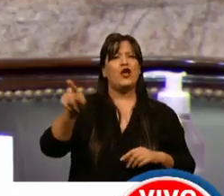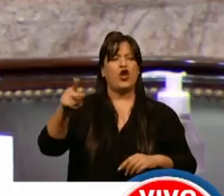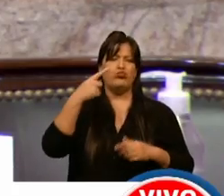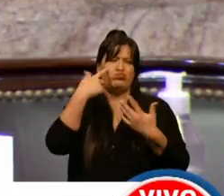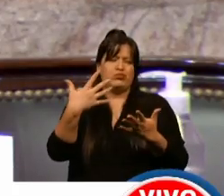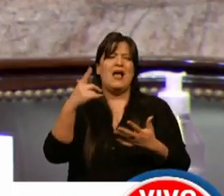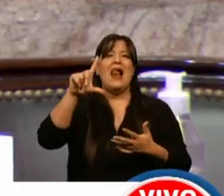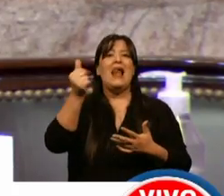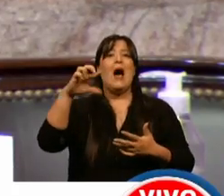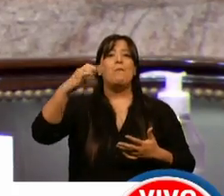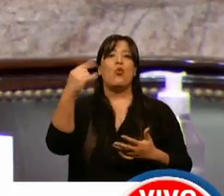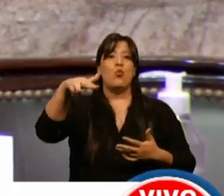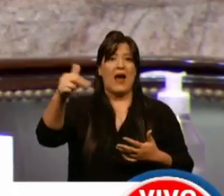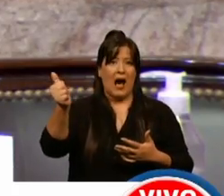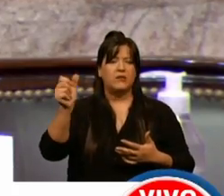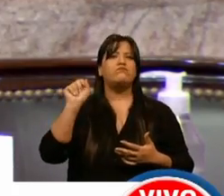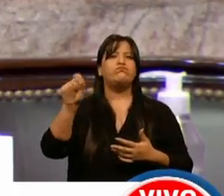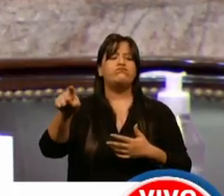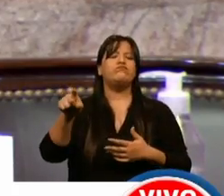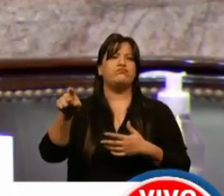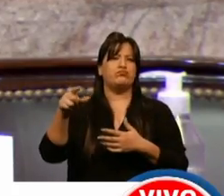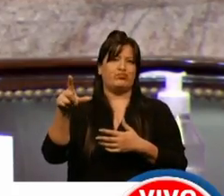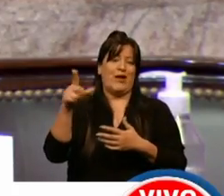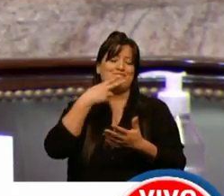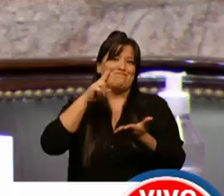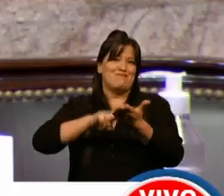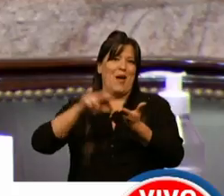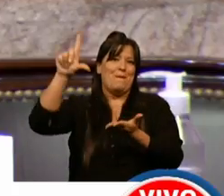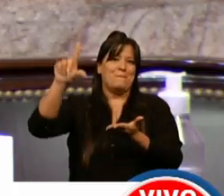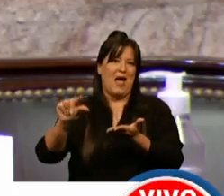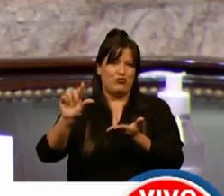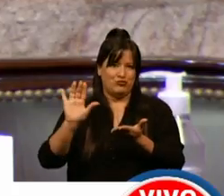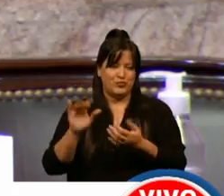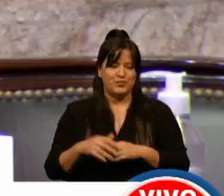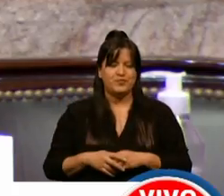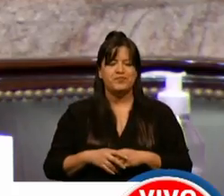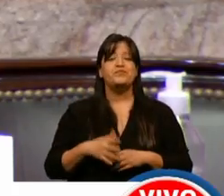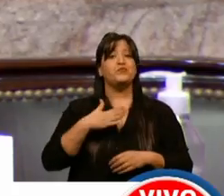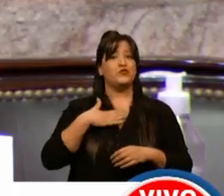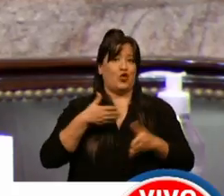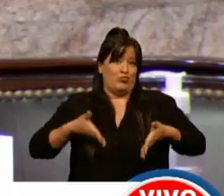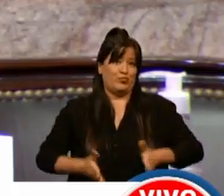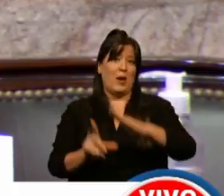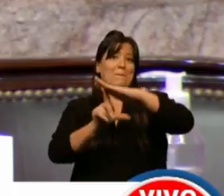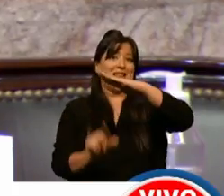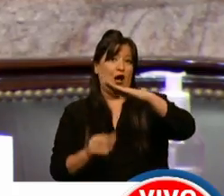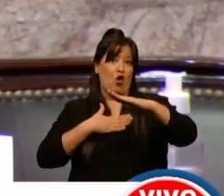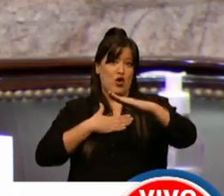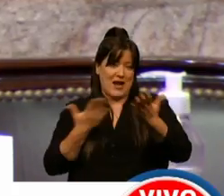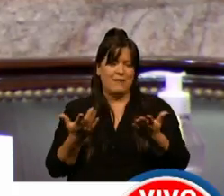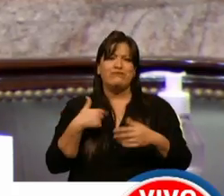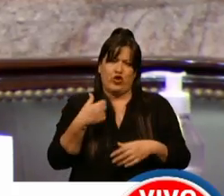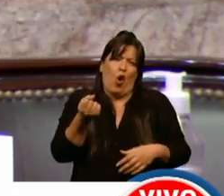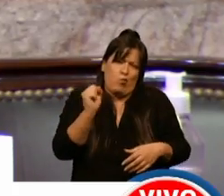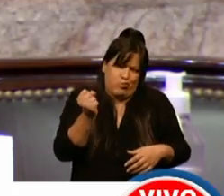cuna beneficios en los cuadros tarifarios como patagónico puedo decirles que he